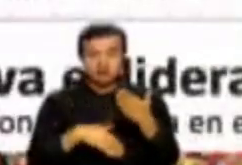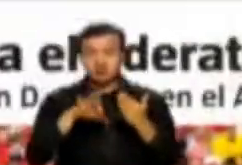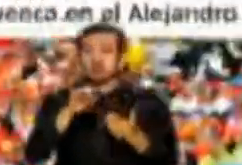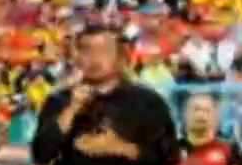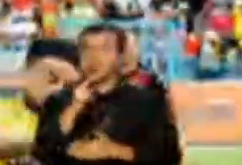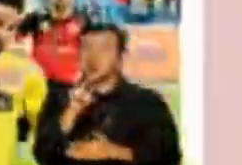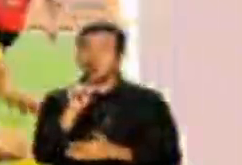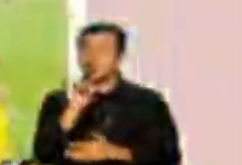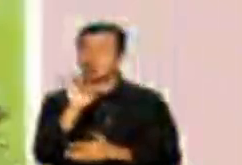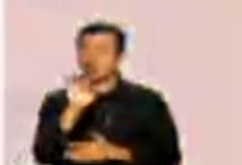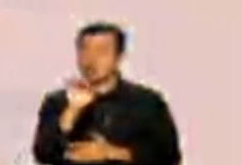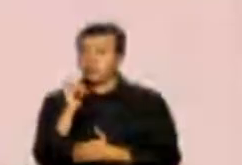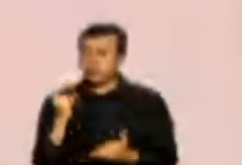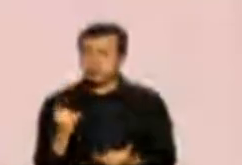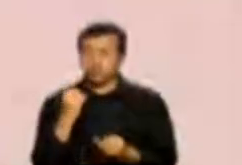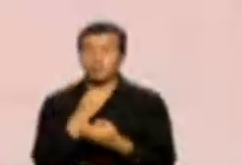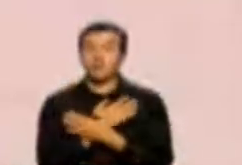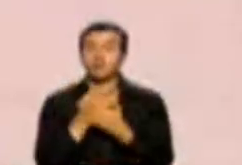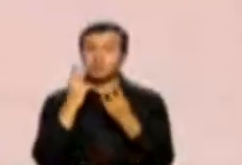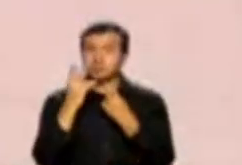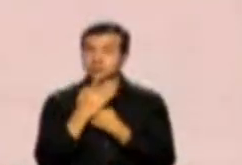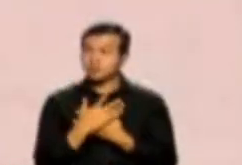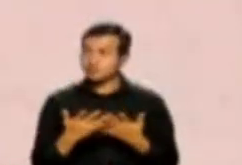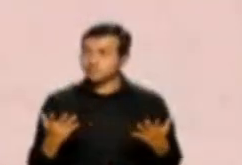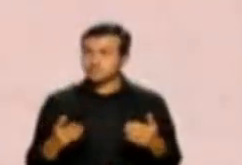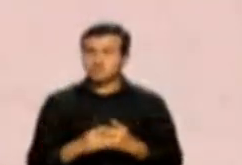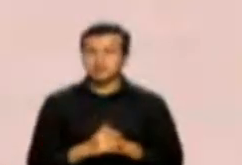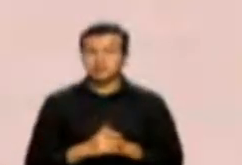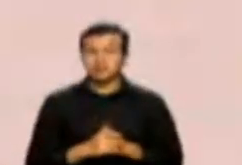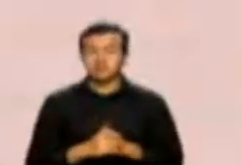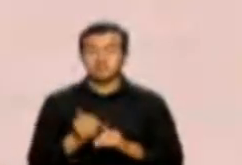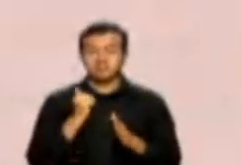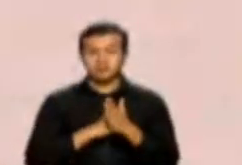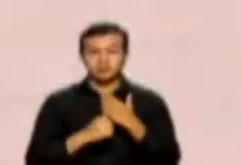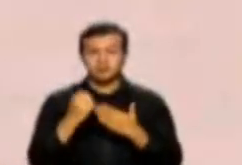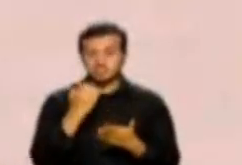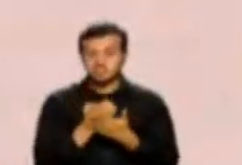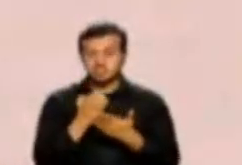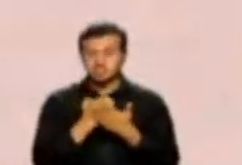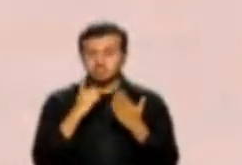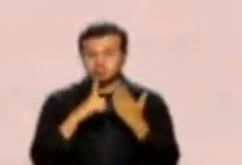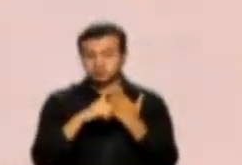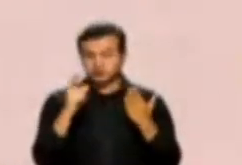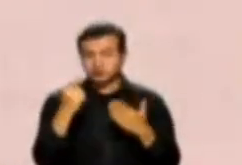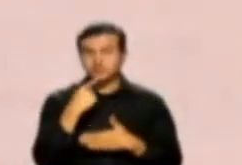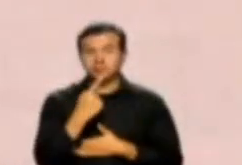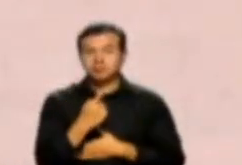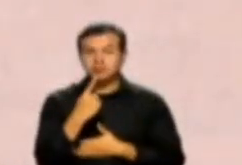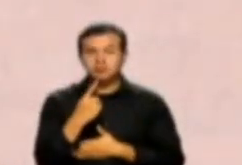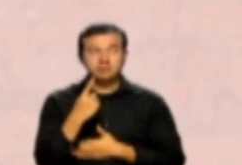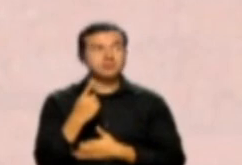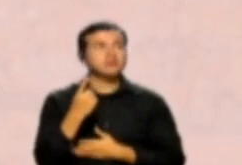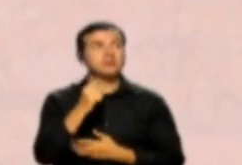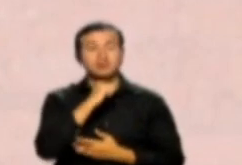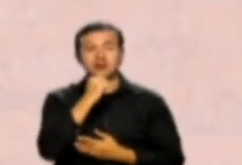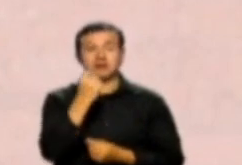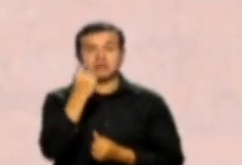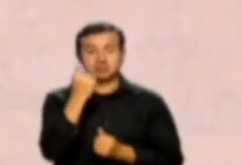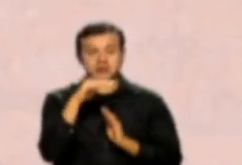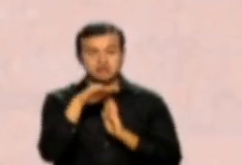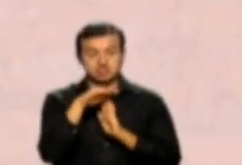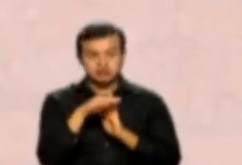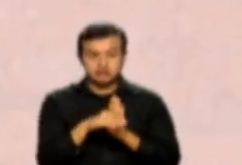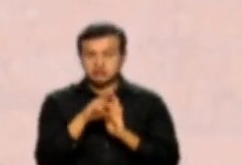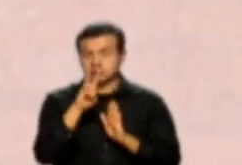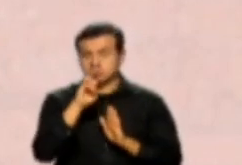que en esta jornada nos dice según el ministro de economía y finanzas el déficit se redujo un